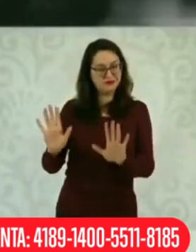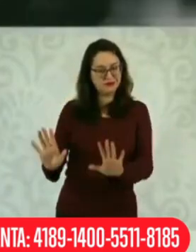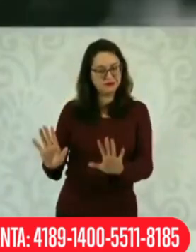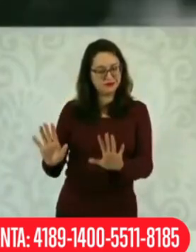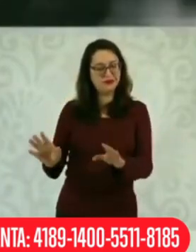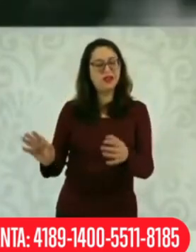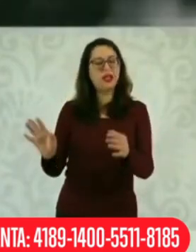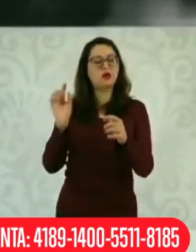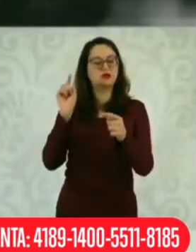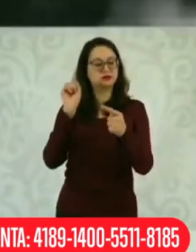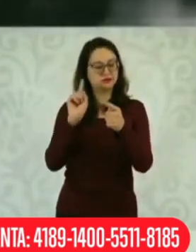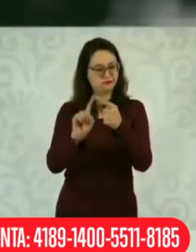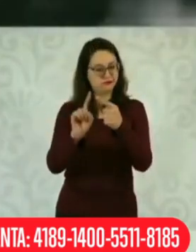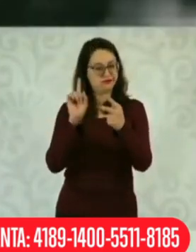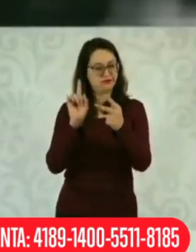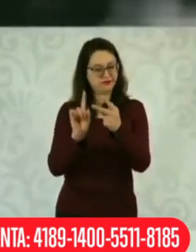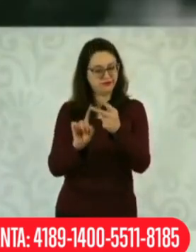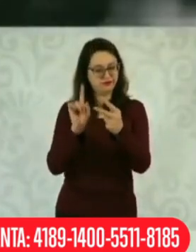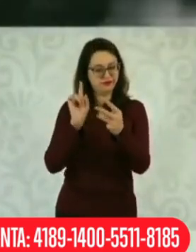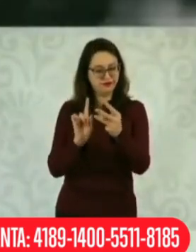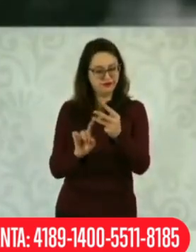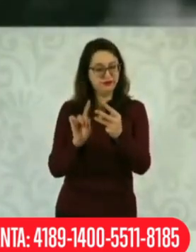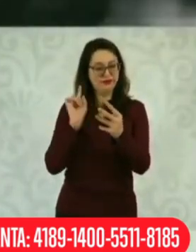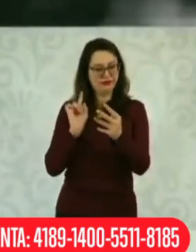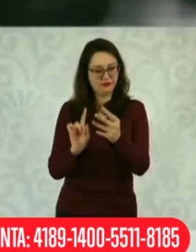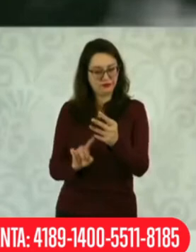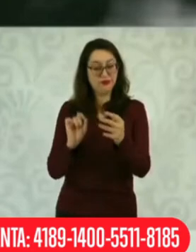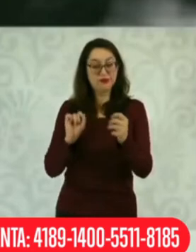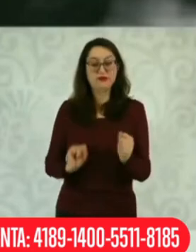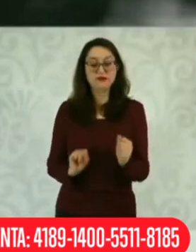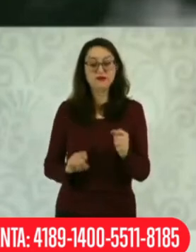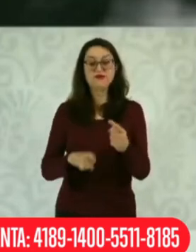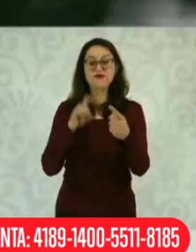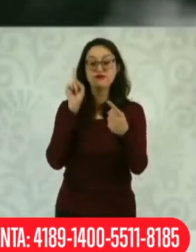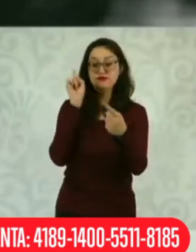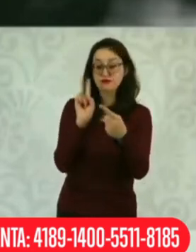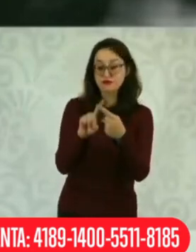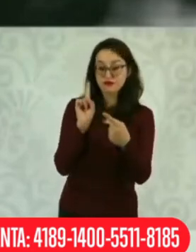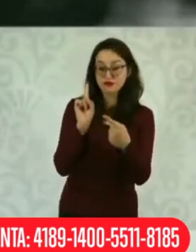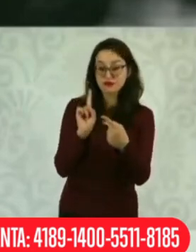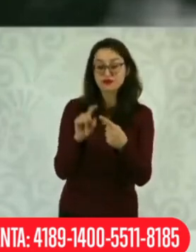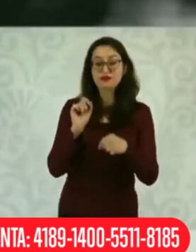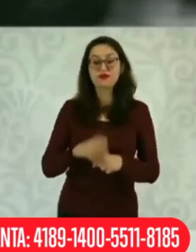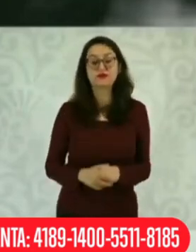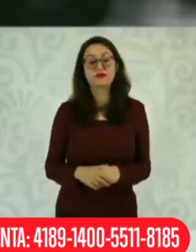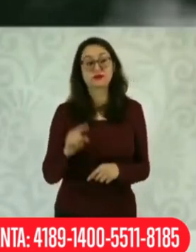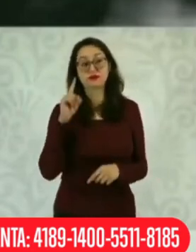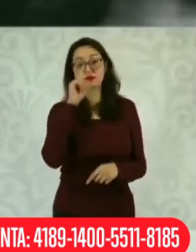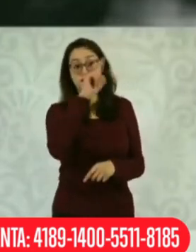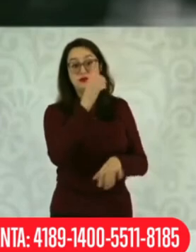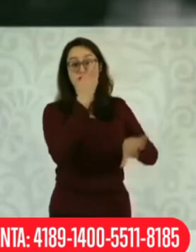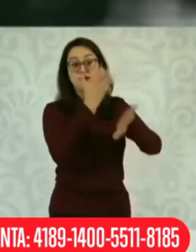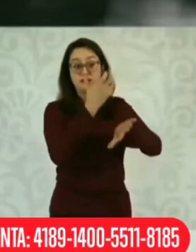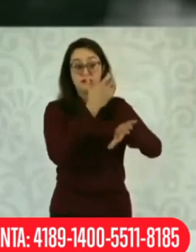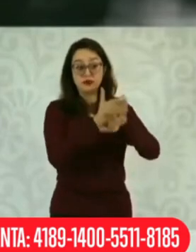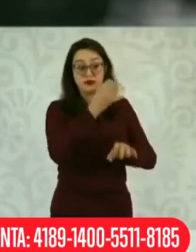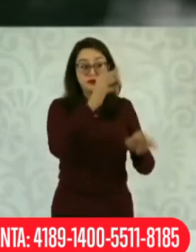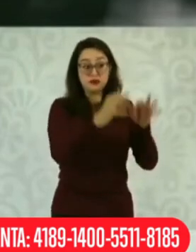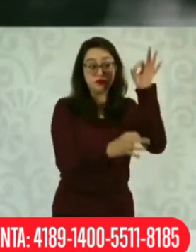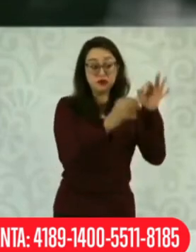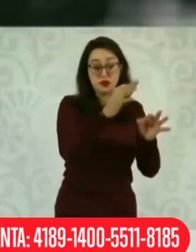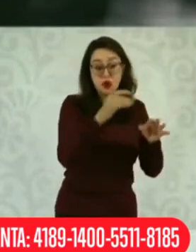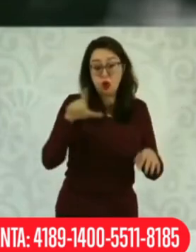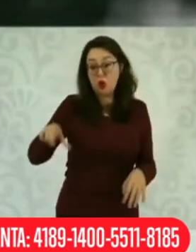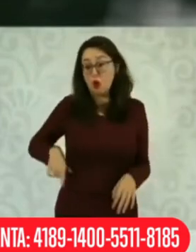el sentido de que el gobierno de los Estados Unidos se desistió de la acción a petición del gobierno de México. Eso no es